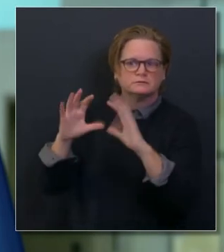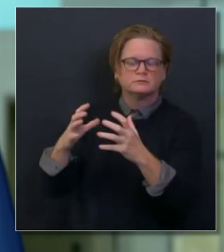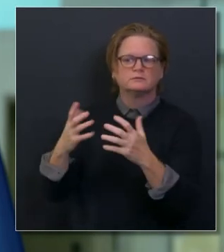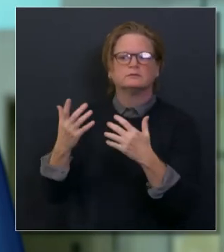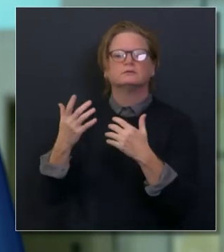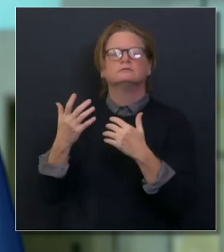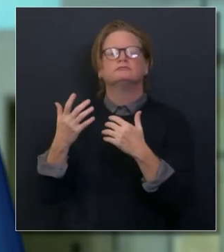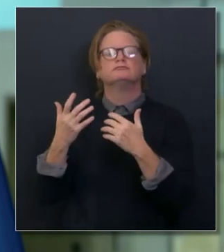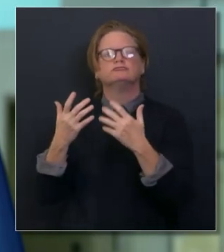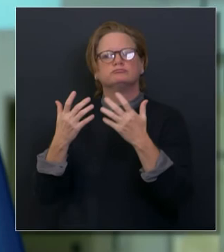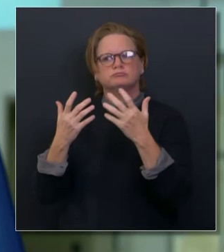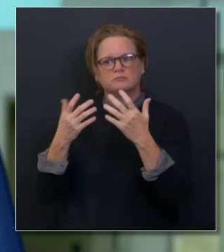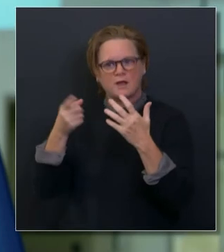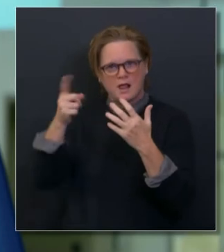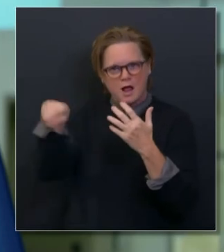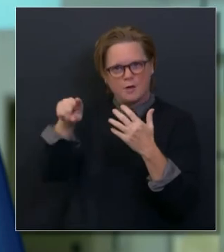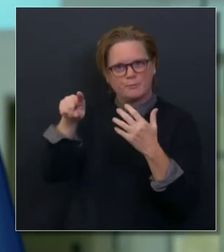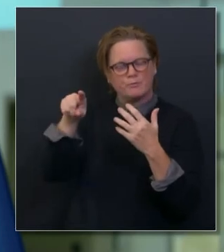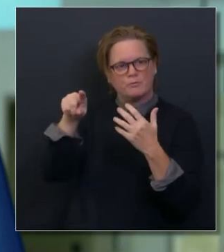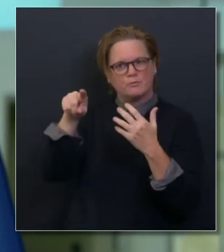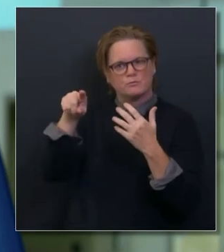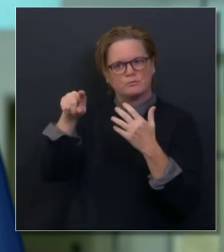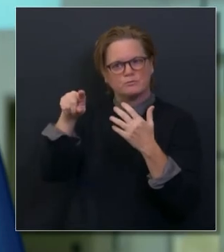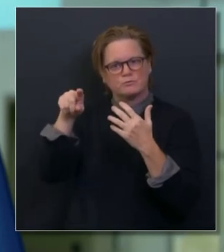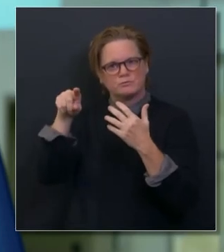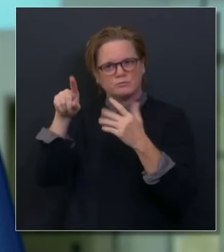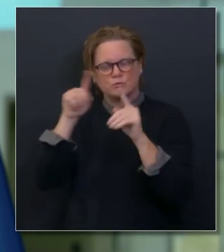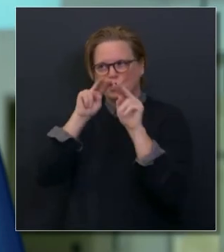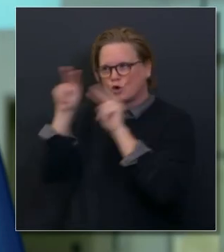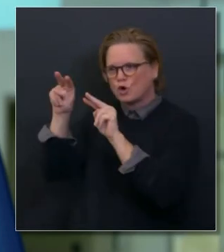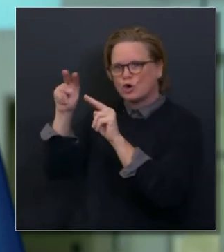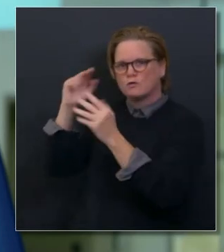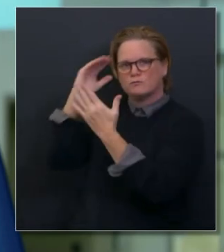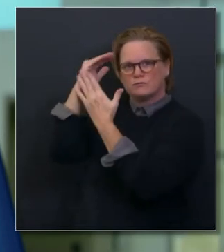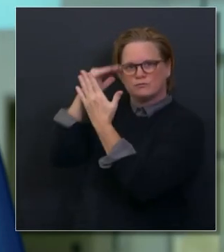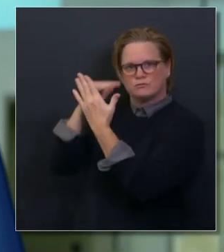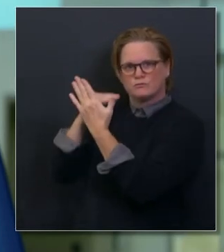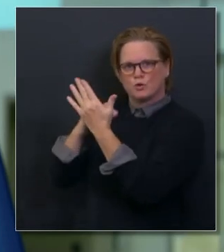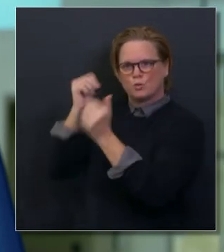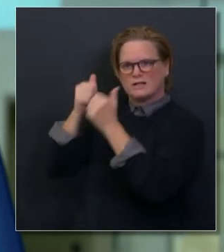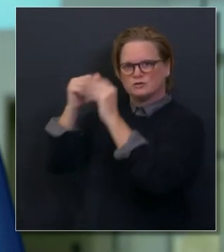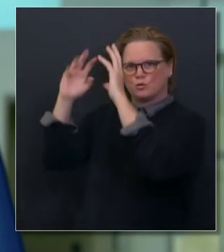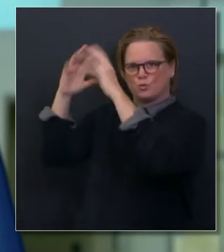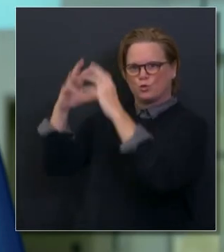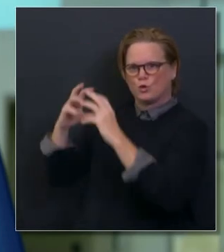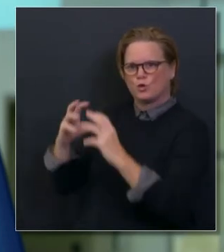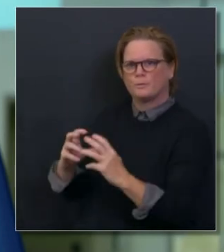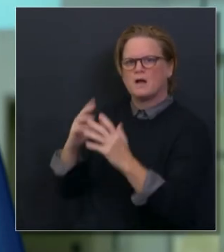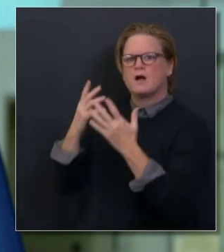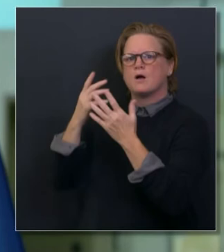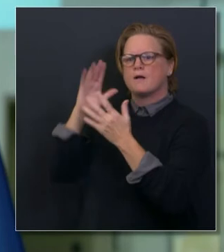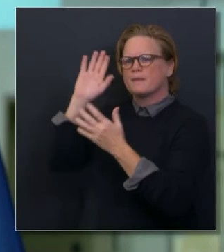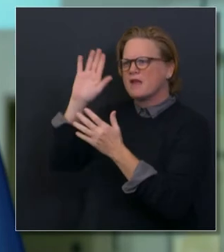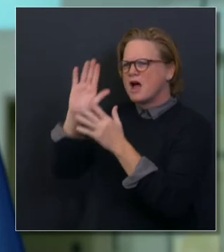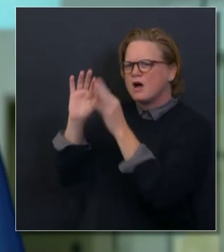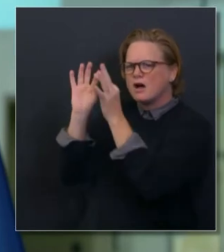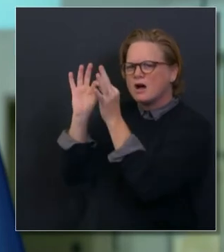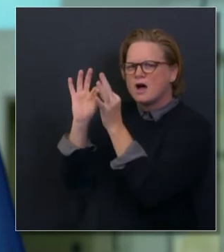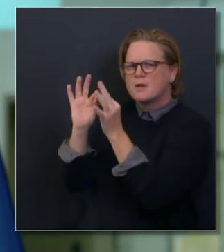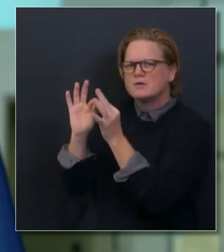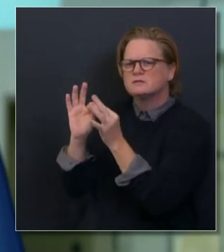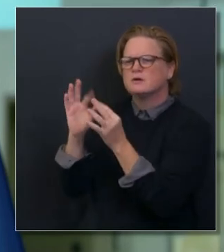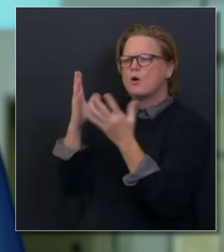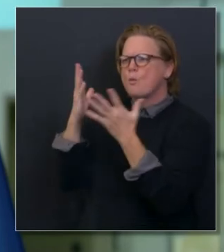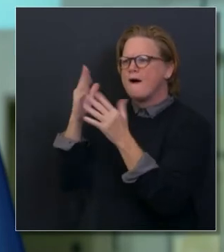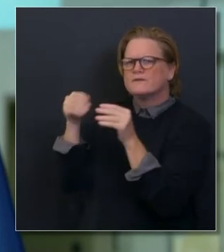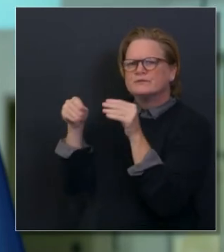discreción dentro de esas infraestructuras con esas pautas. En